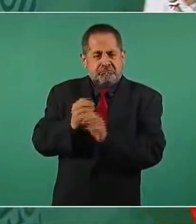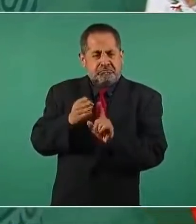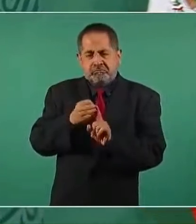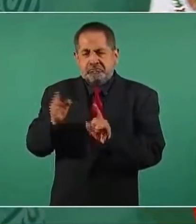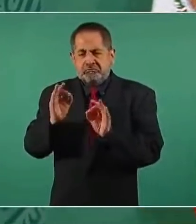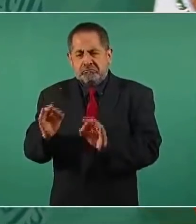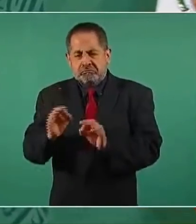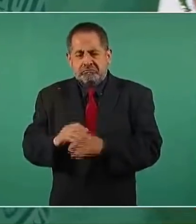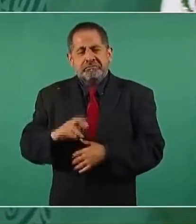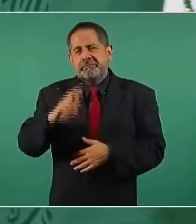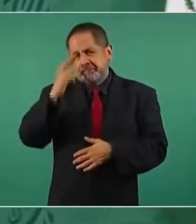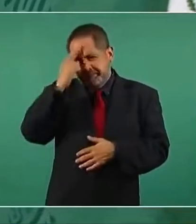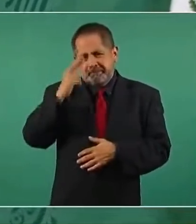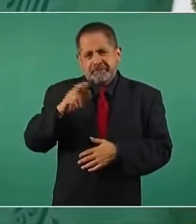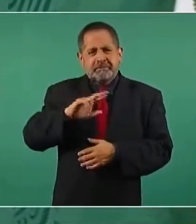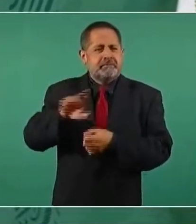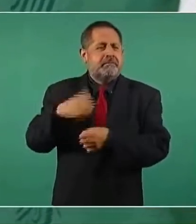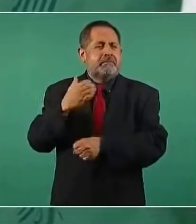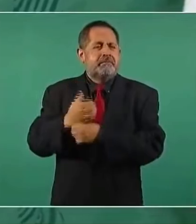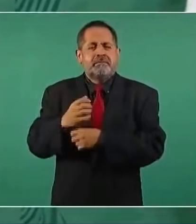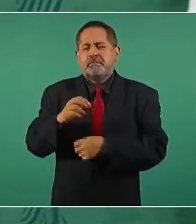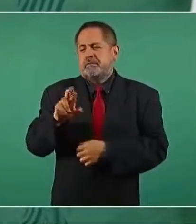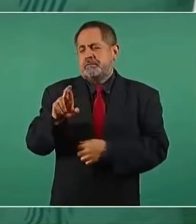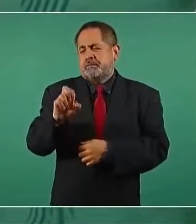la llamada República Restaurada,